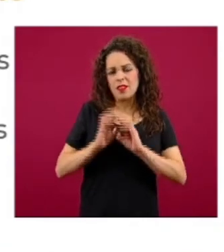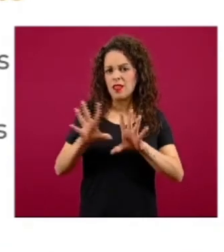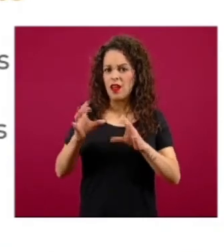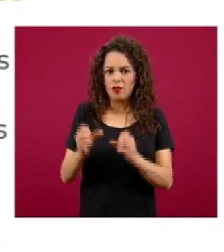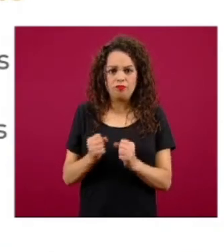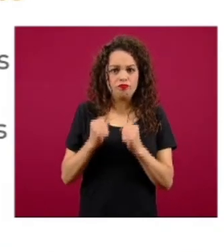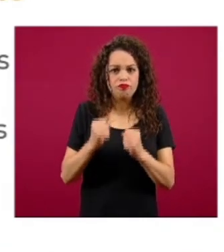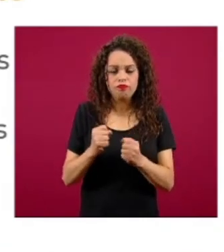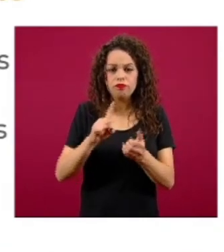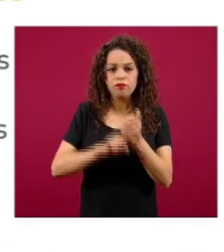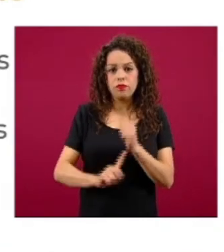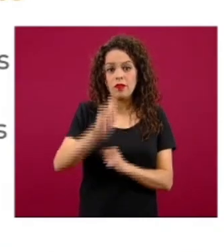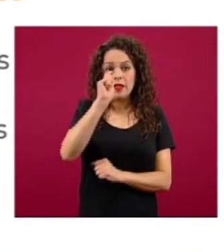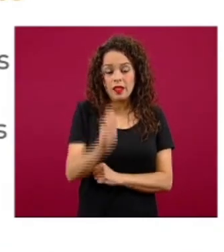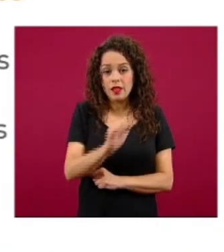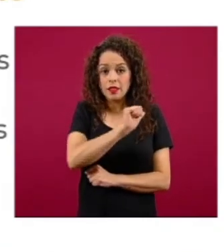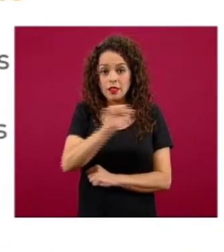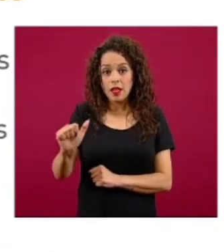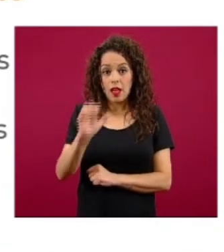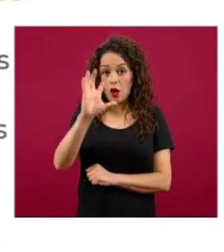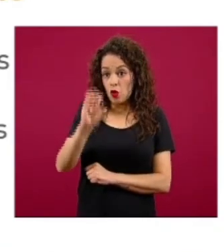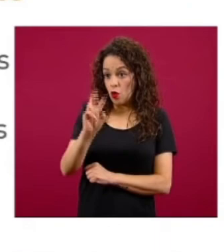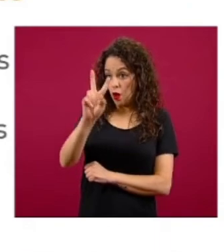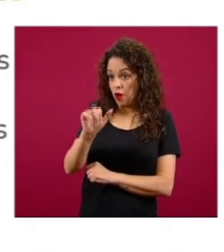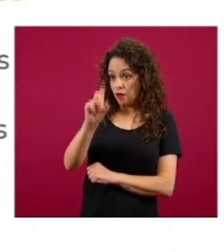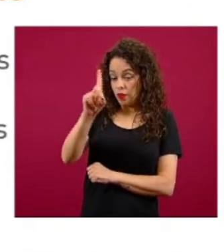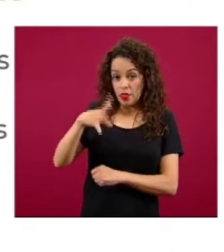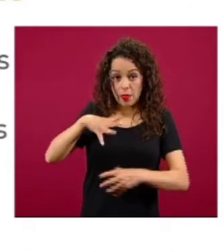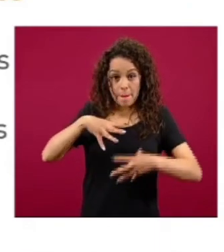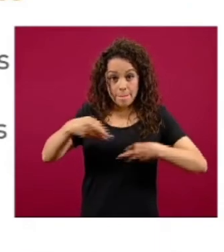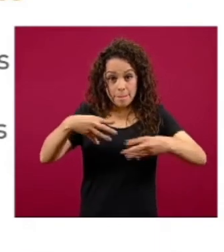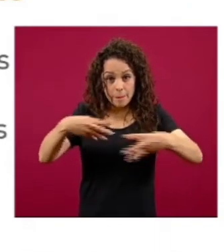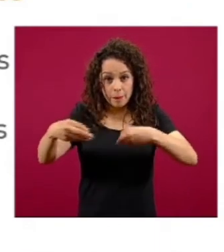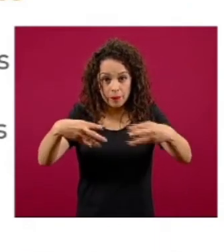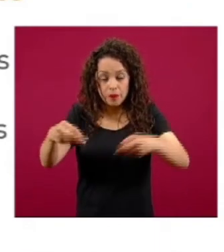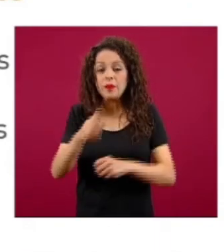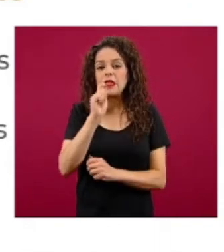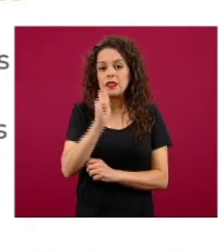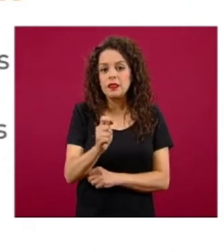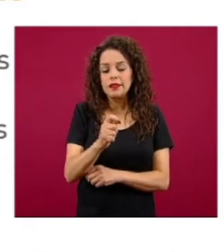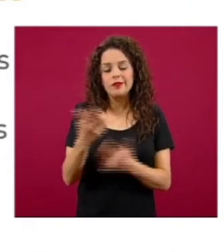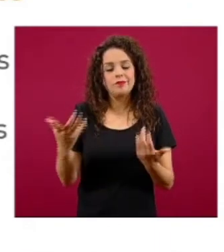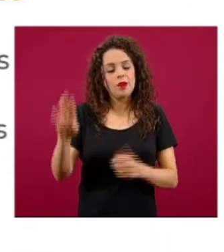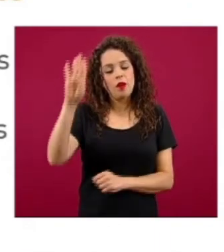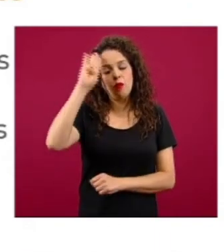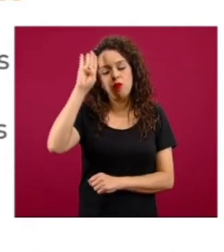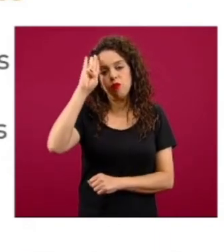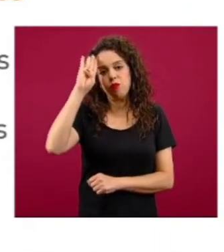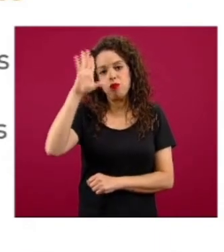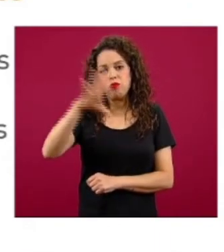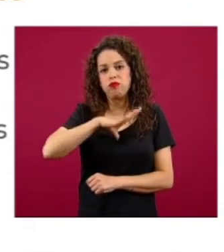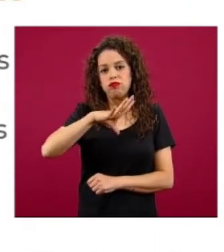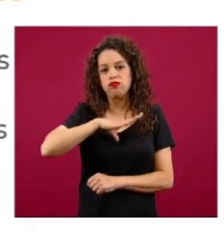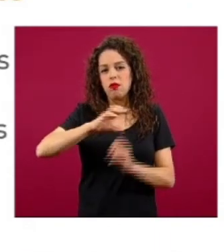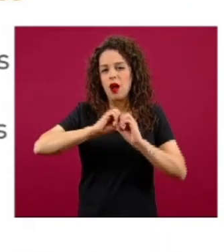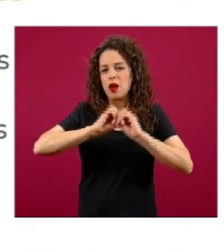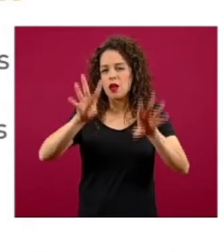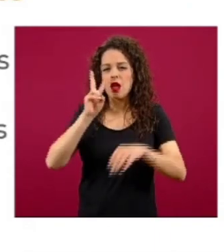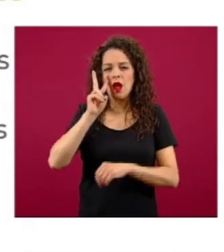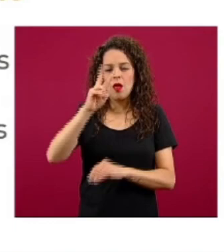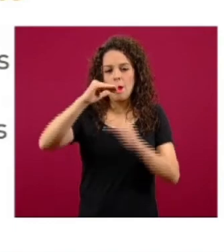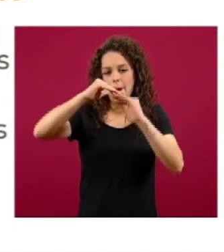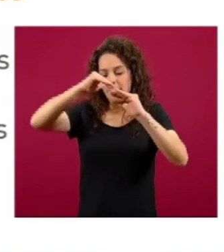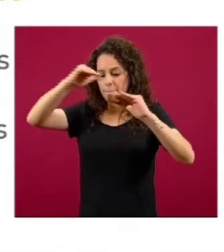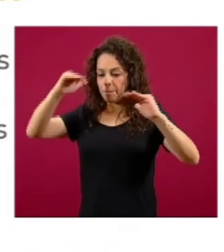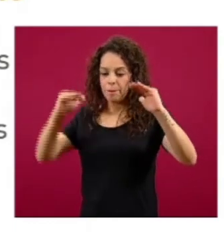la pandemia del COVID, es toda la agenda de desigualdad, toda la agenda